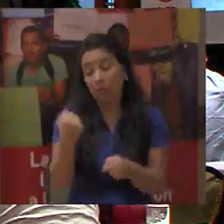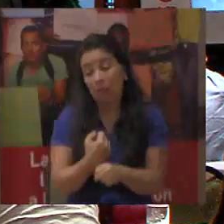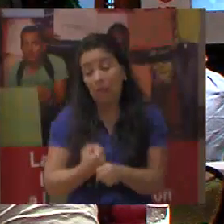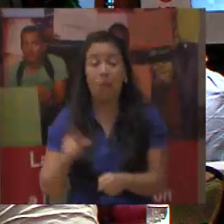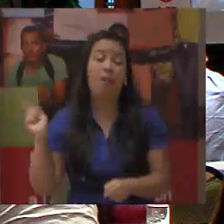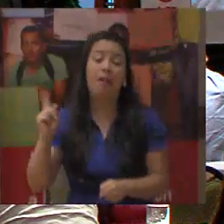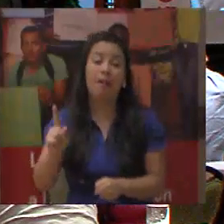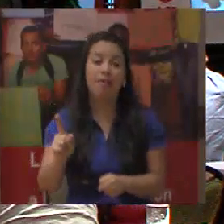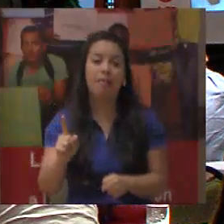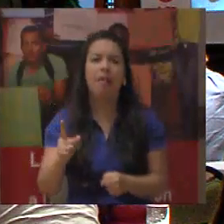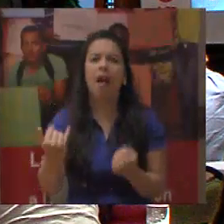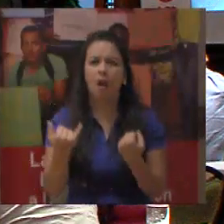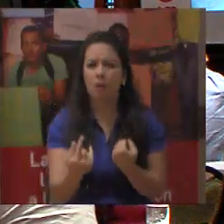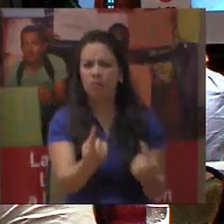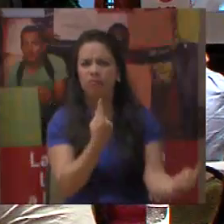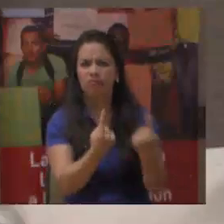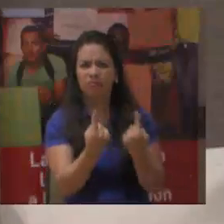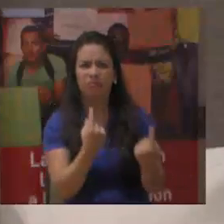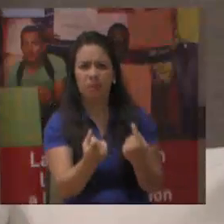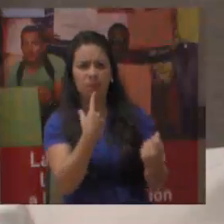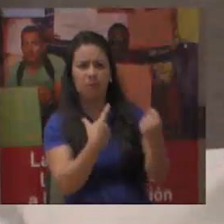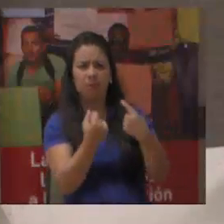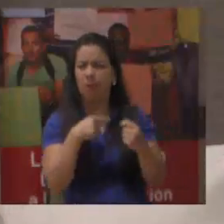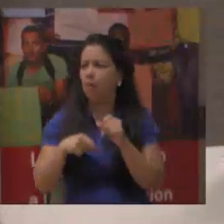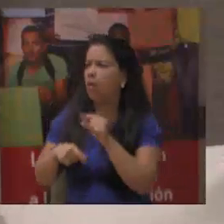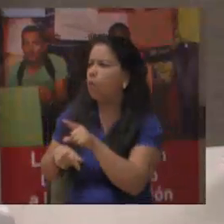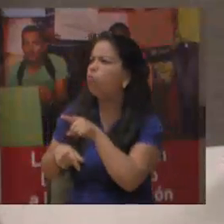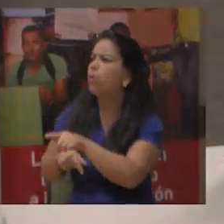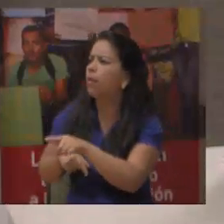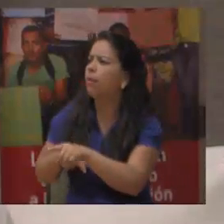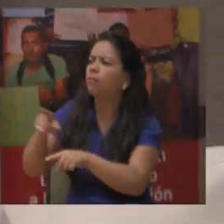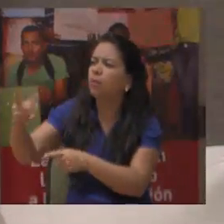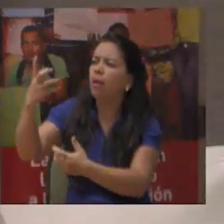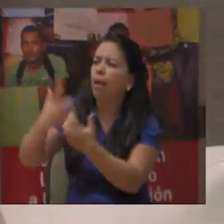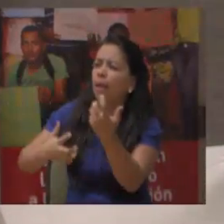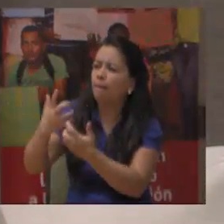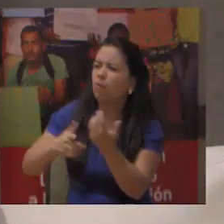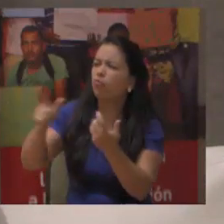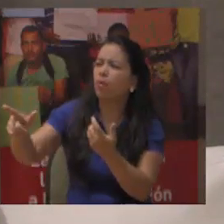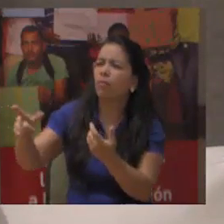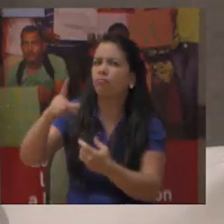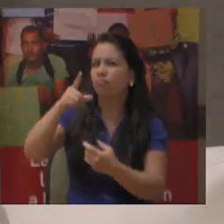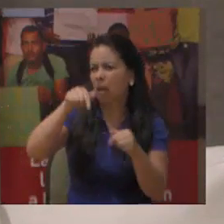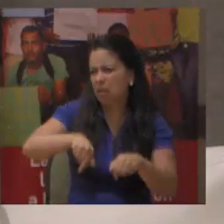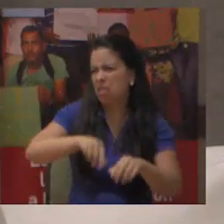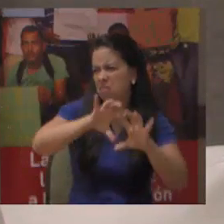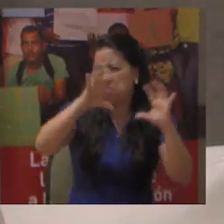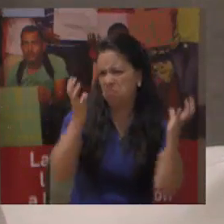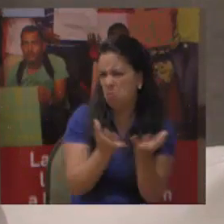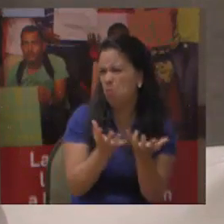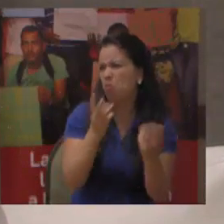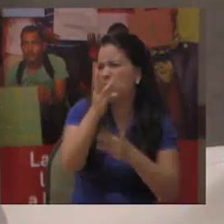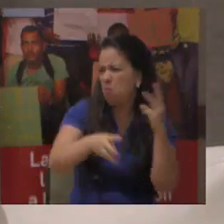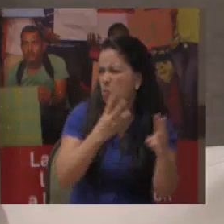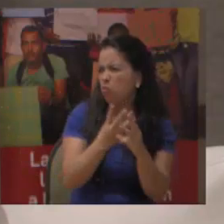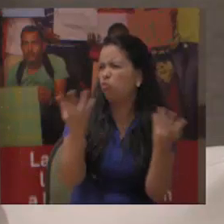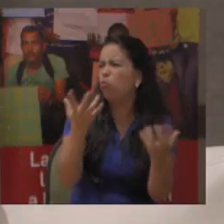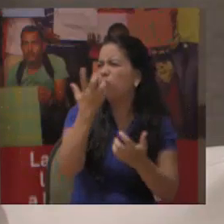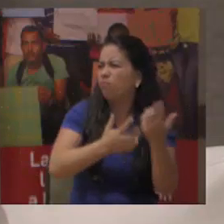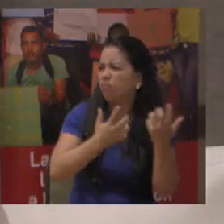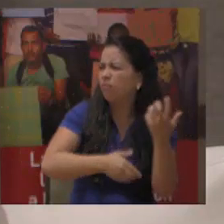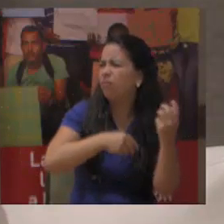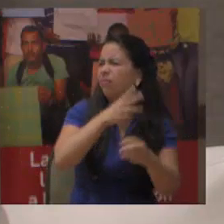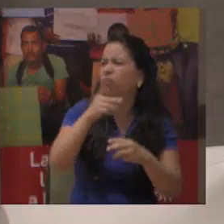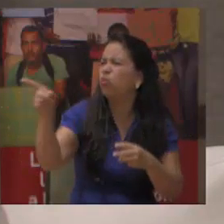usted que estuvo en esa empresa, ¿cuál es la recomendación desde el mundo empresarial para los empresarios? Yo creo que tenemos que